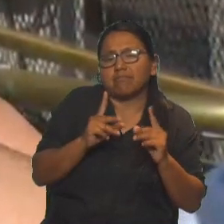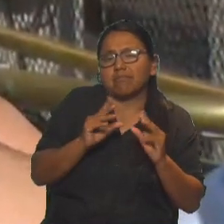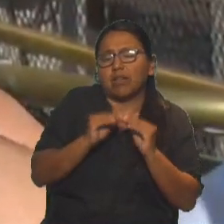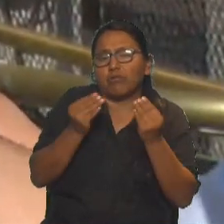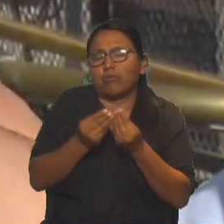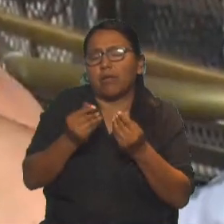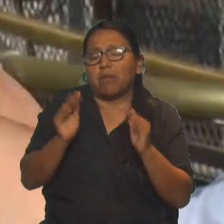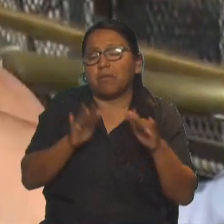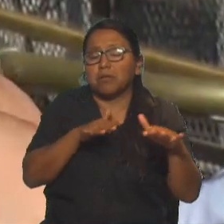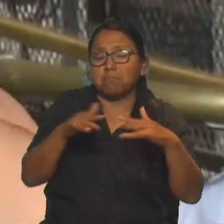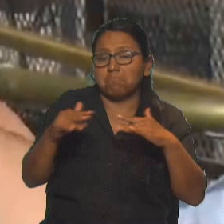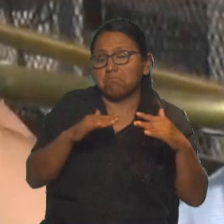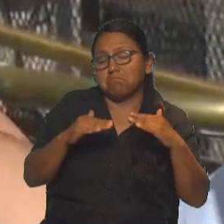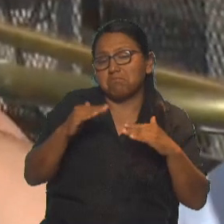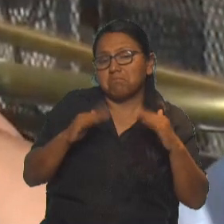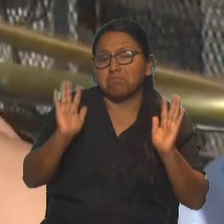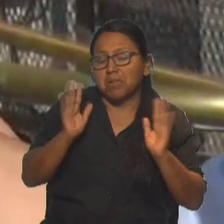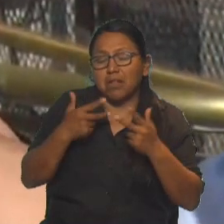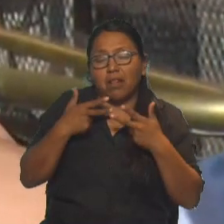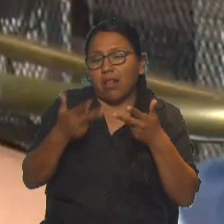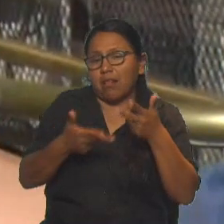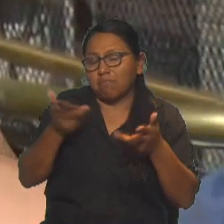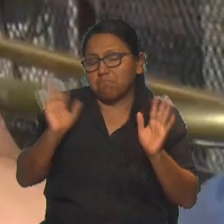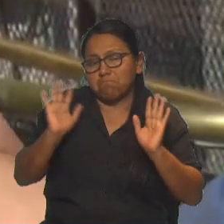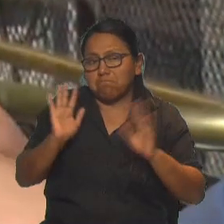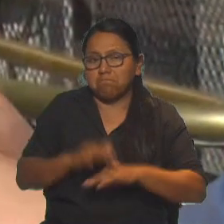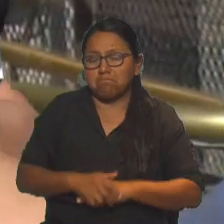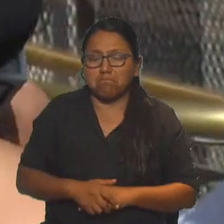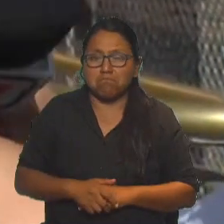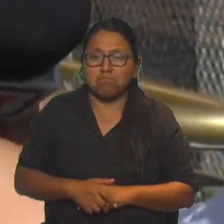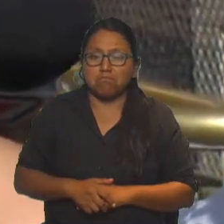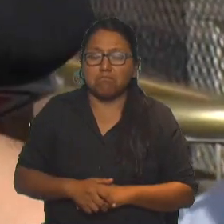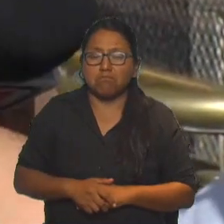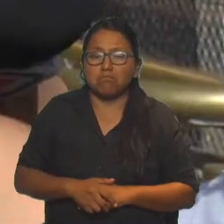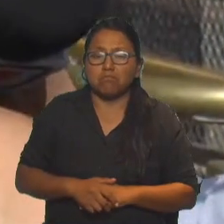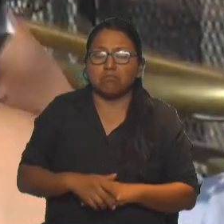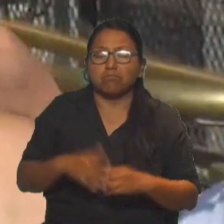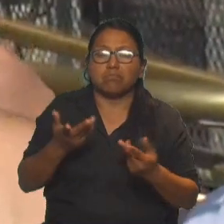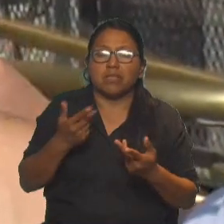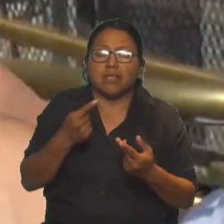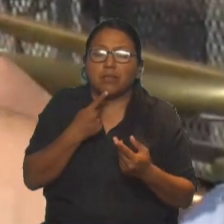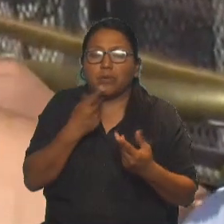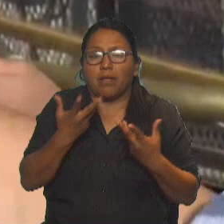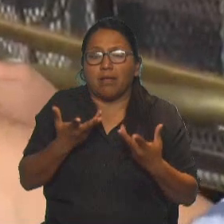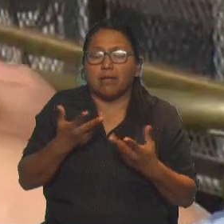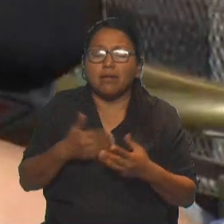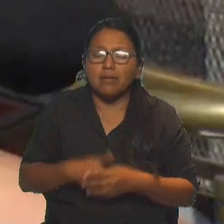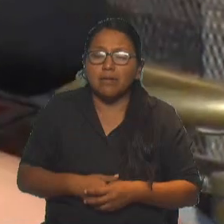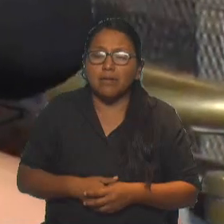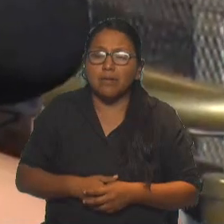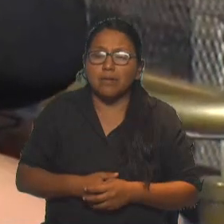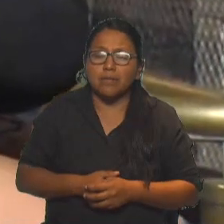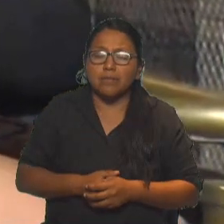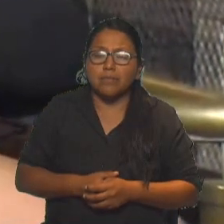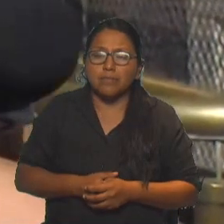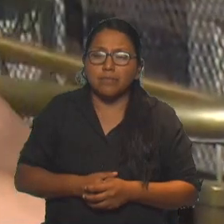bastante parejo y no tengo nada que agregar. ¿Por qué Argentina se postuló? Por supuesto, ¿de qué duda hay? ¿Cómo? ¿Por qué Argentina se postuló